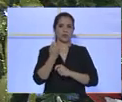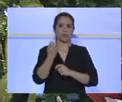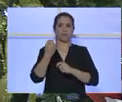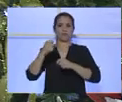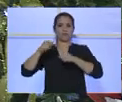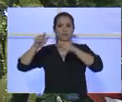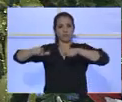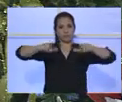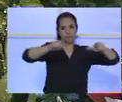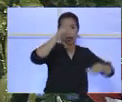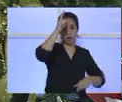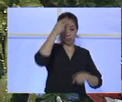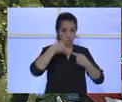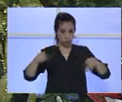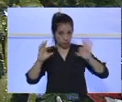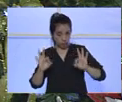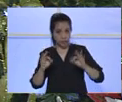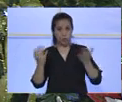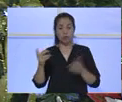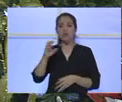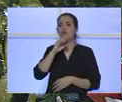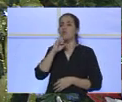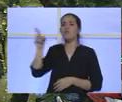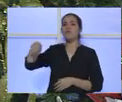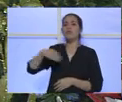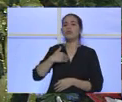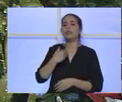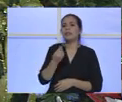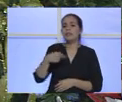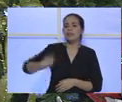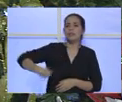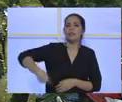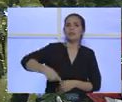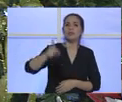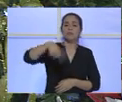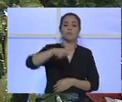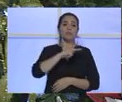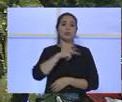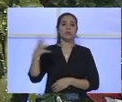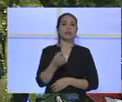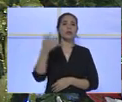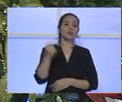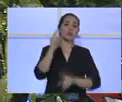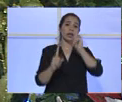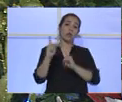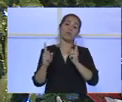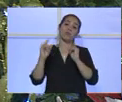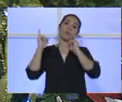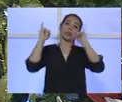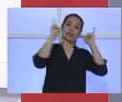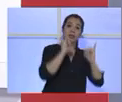también que se puede sentir más que nada también en el día a día para la gente que viaja, lo utiliza como placer, pero también como un modo